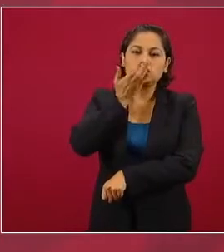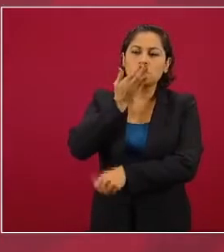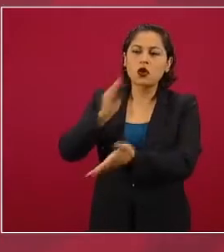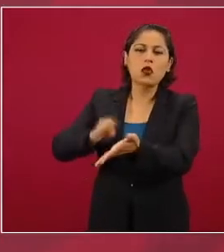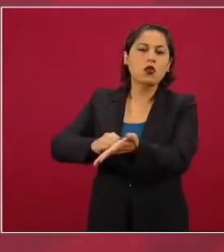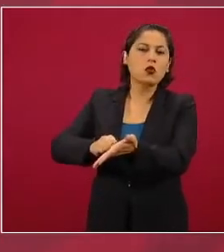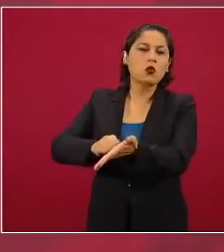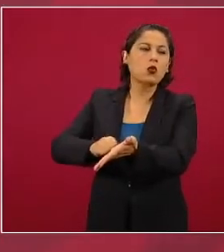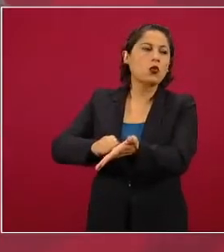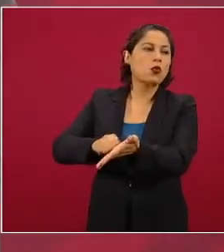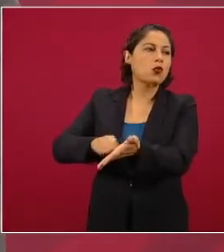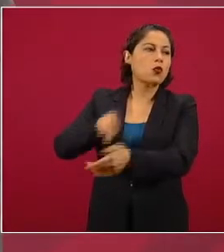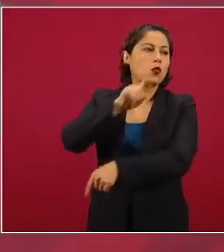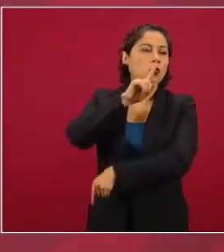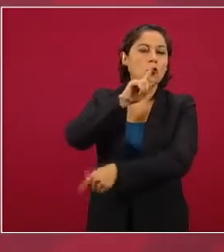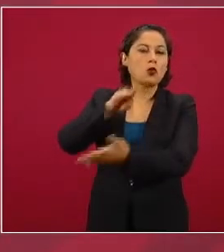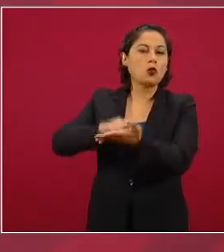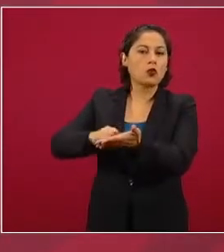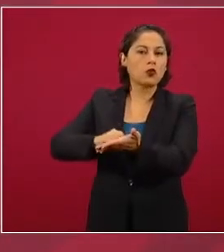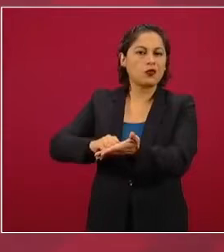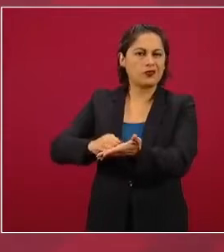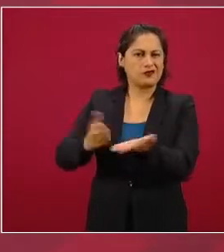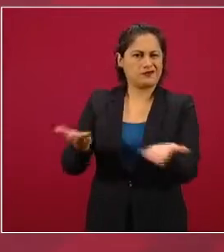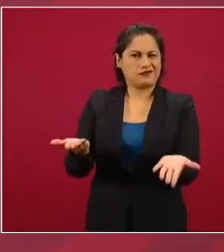Todo esto que estamos viendo, por ejemplo, ese